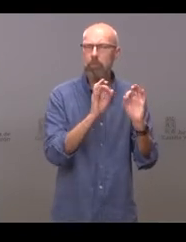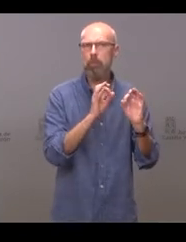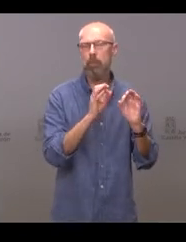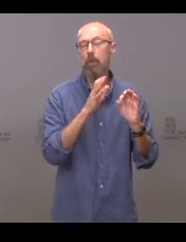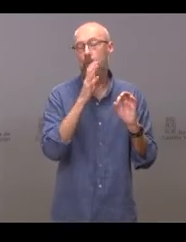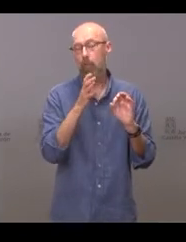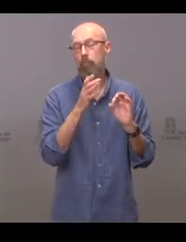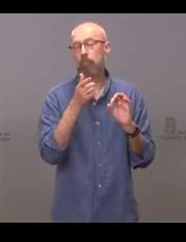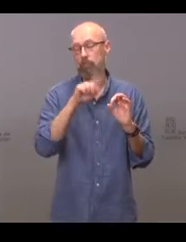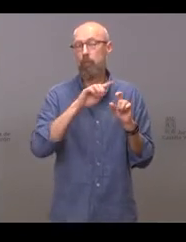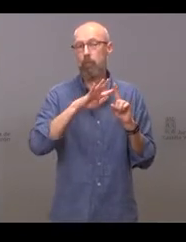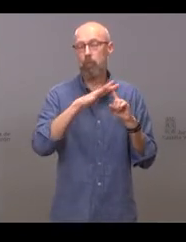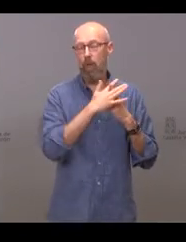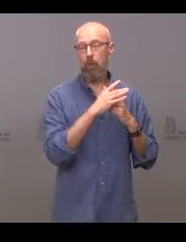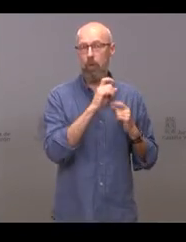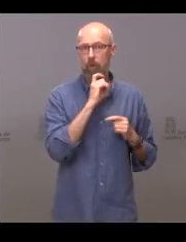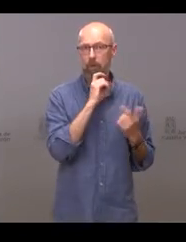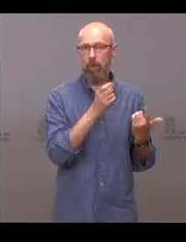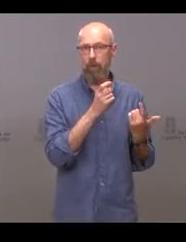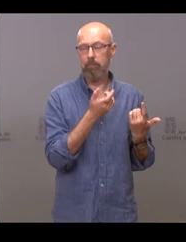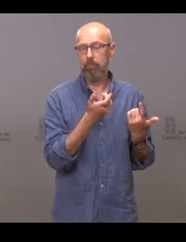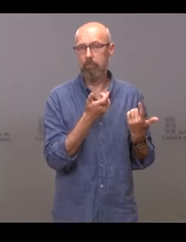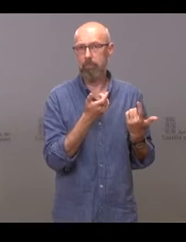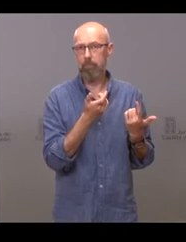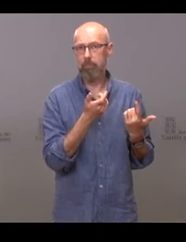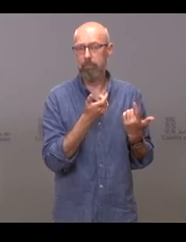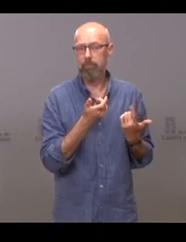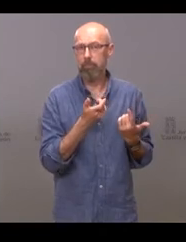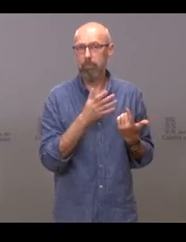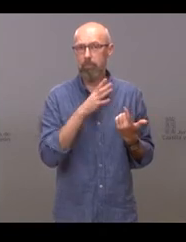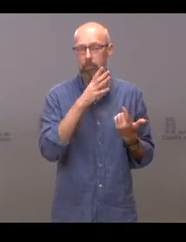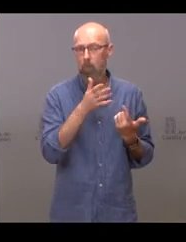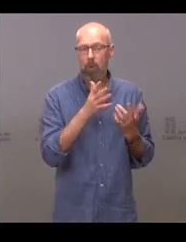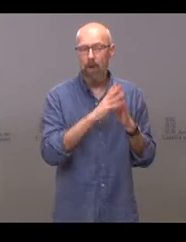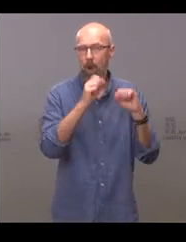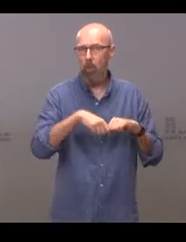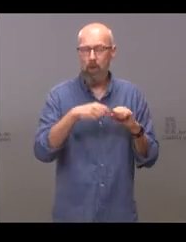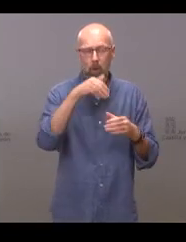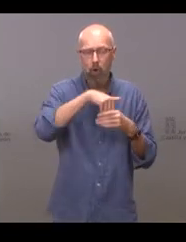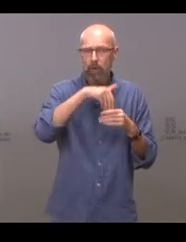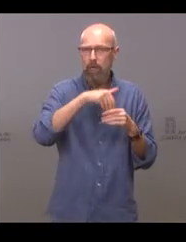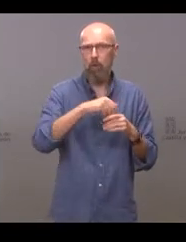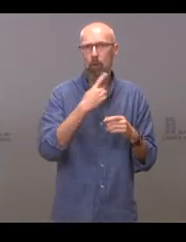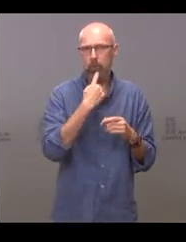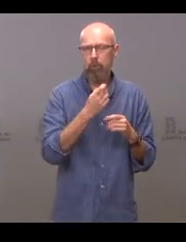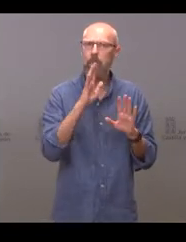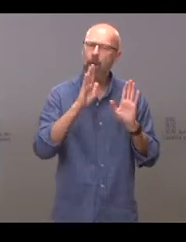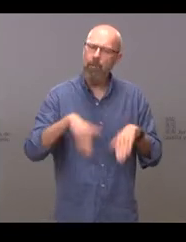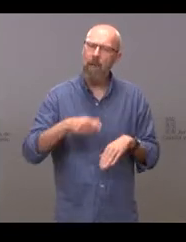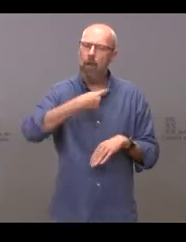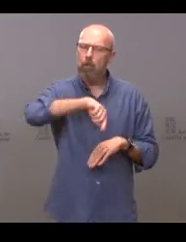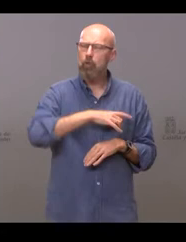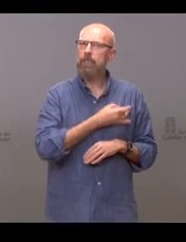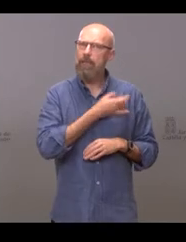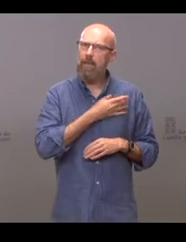dificultades que contenía el que contiene la propia pandemia pero bueno el sindicato los sindicatos la patronal hemos tenido